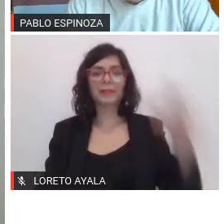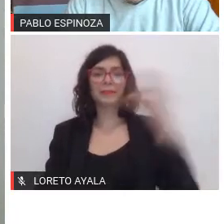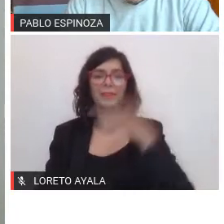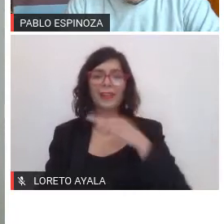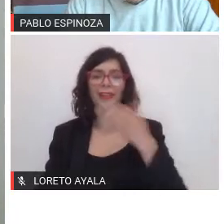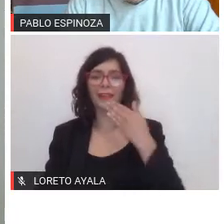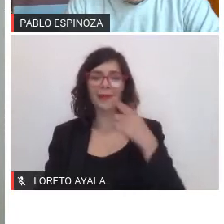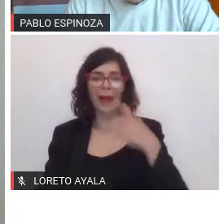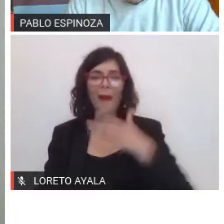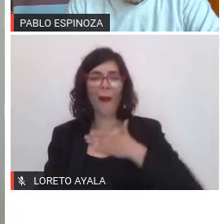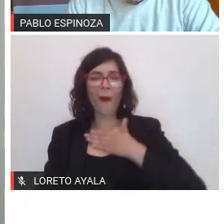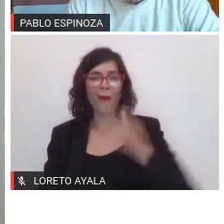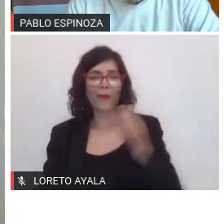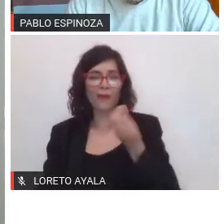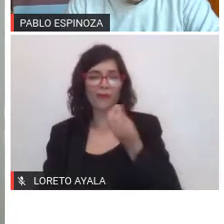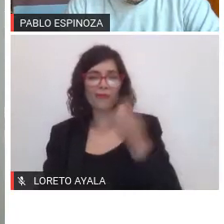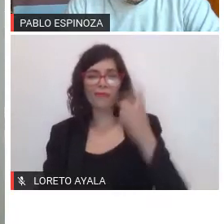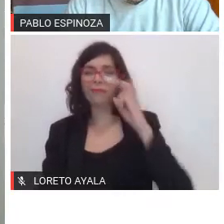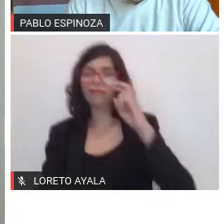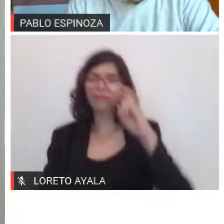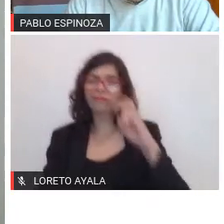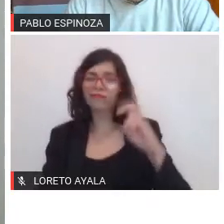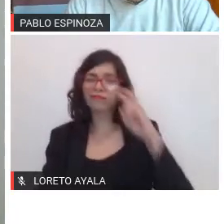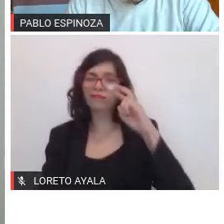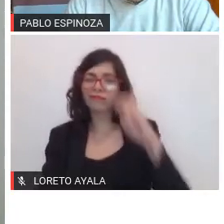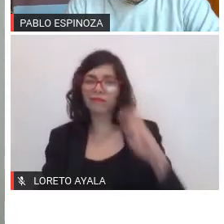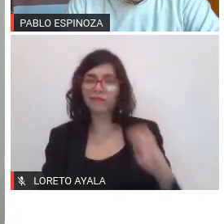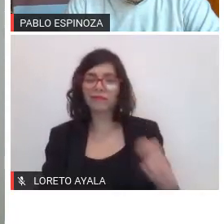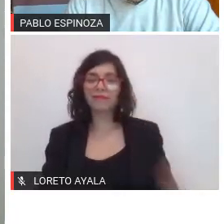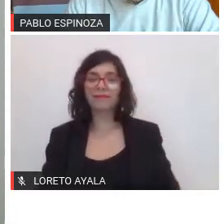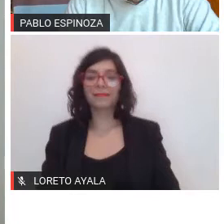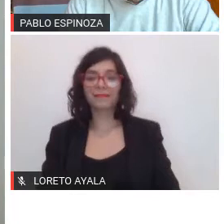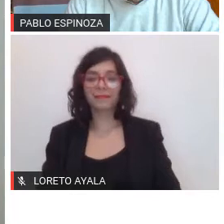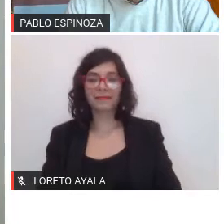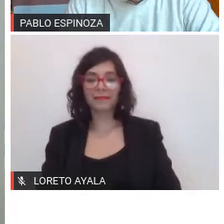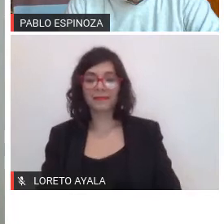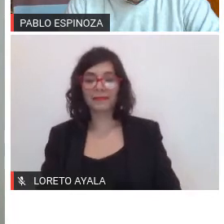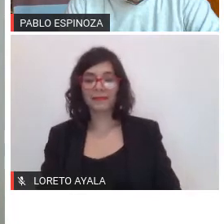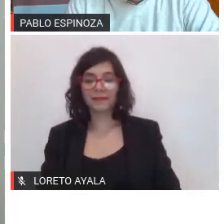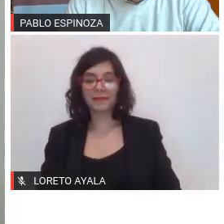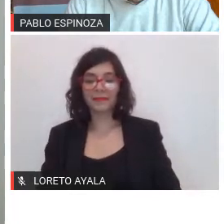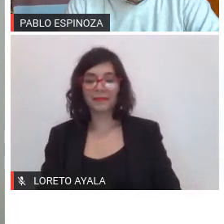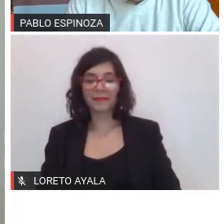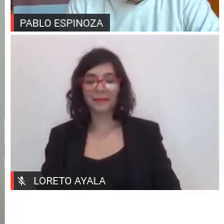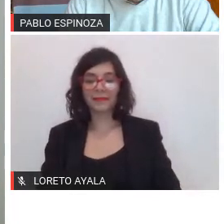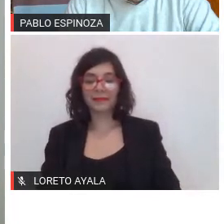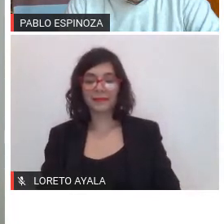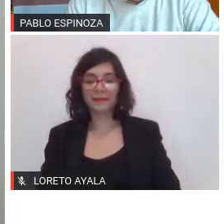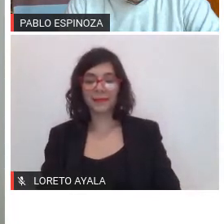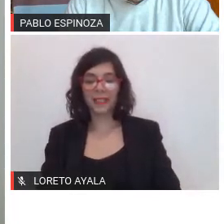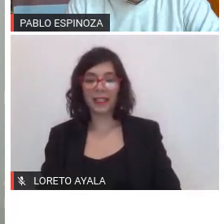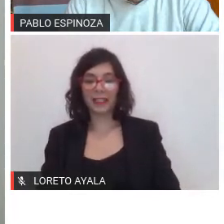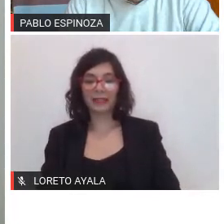gusta bastante la investigación. He estado junto al profesor Omar Espinosa de la Universidad de Tarapacá de aquí, de